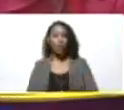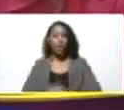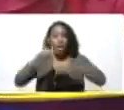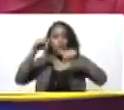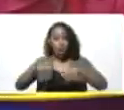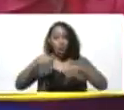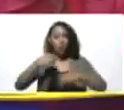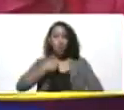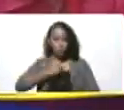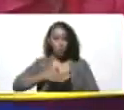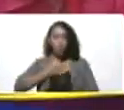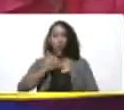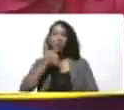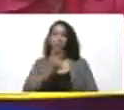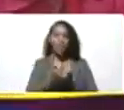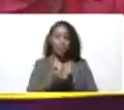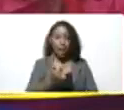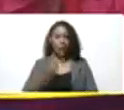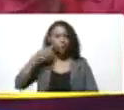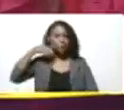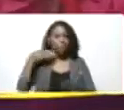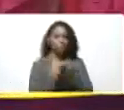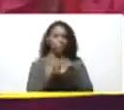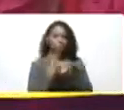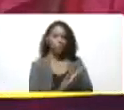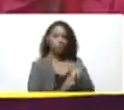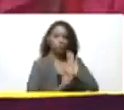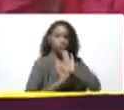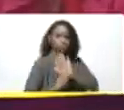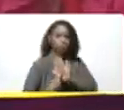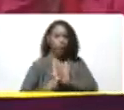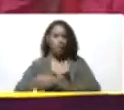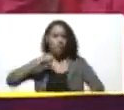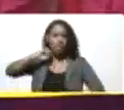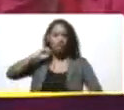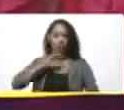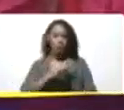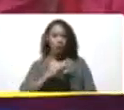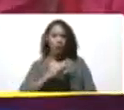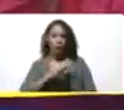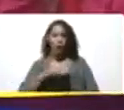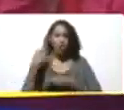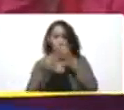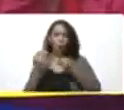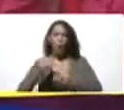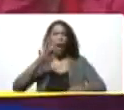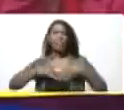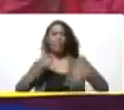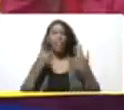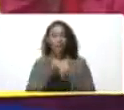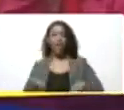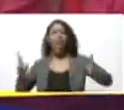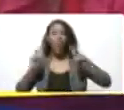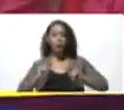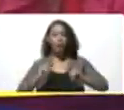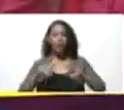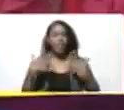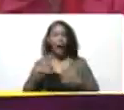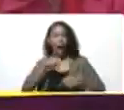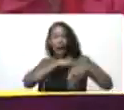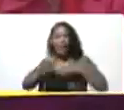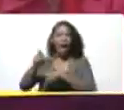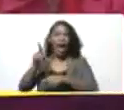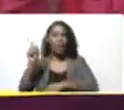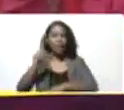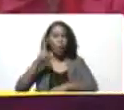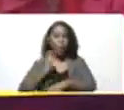puedo decir, como testimonio de la historia, como acto de valentía, que allá en